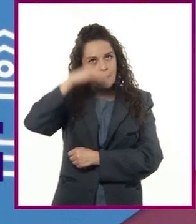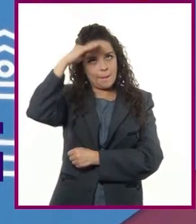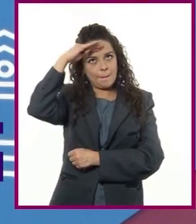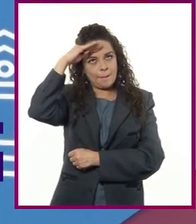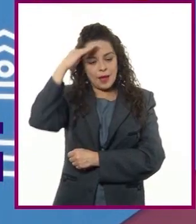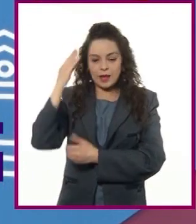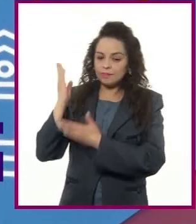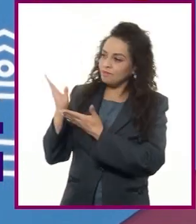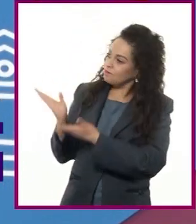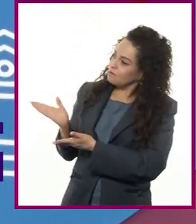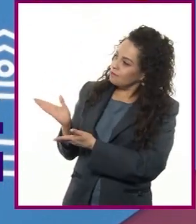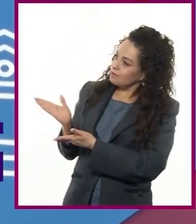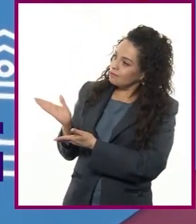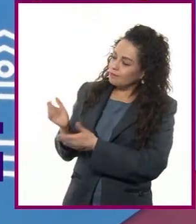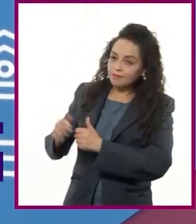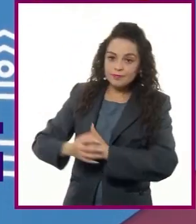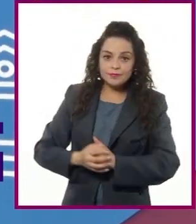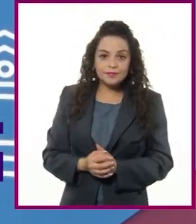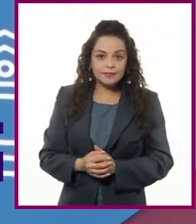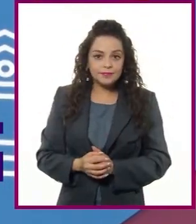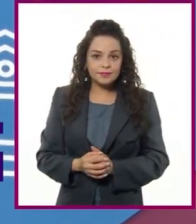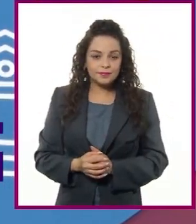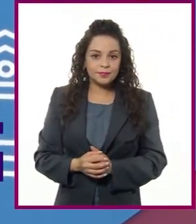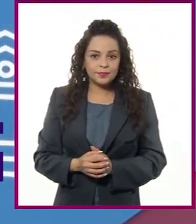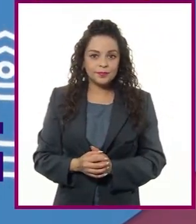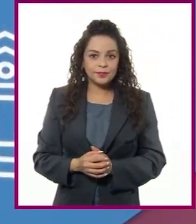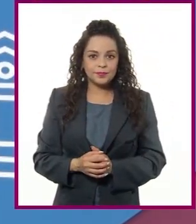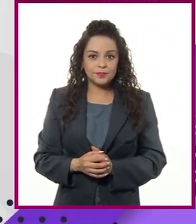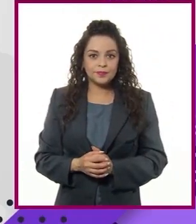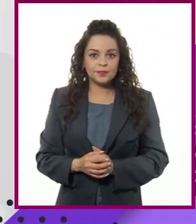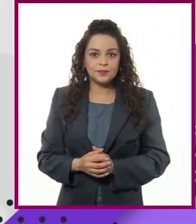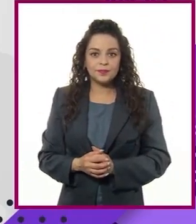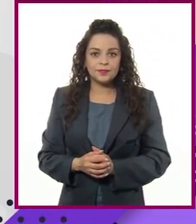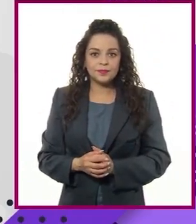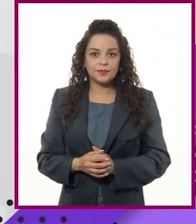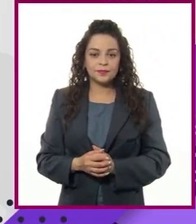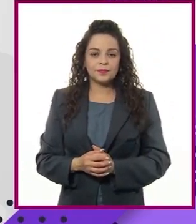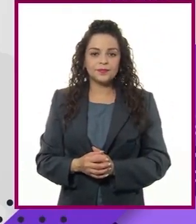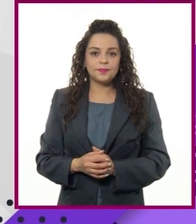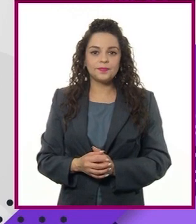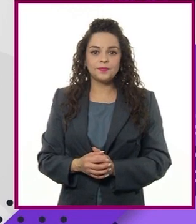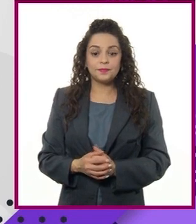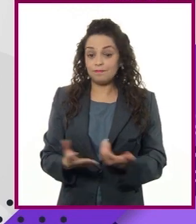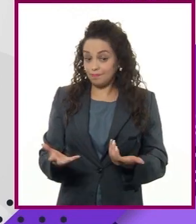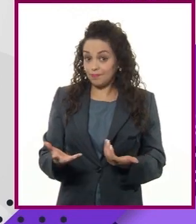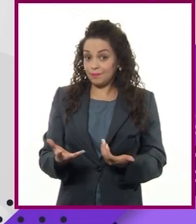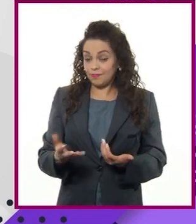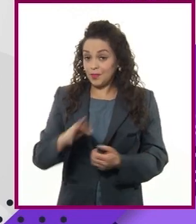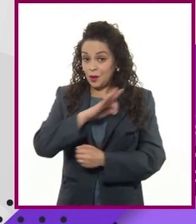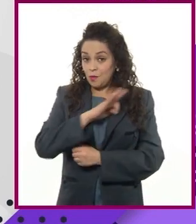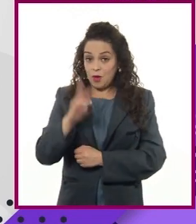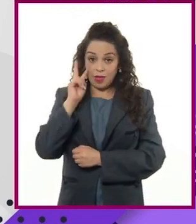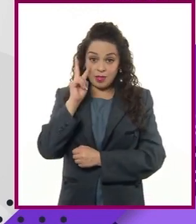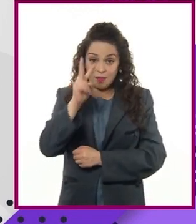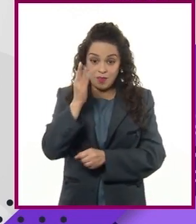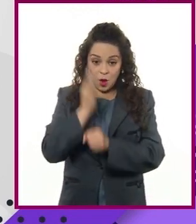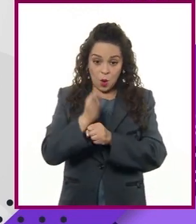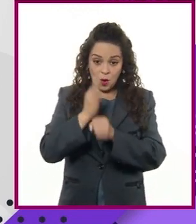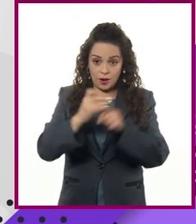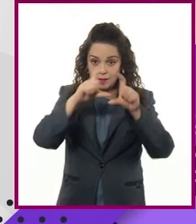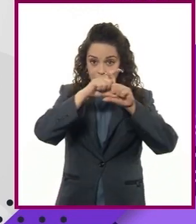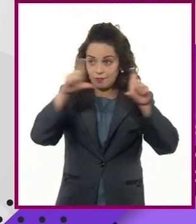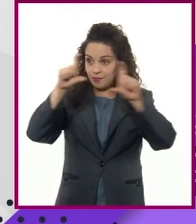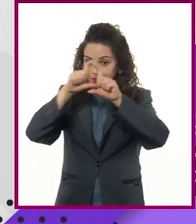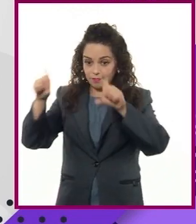implica cada una de estas técnicas para enfrentar los conflictos. Para poder leer el diagrama que aparece en